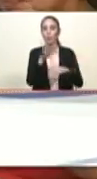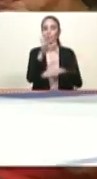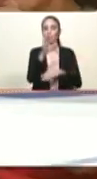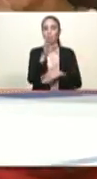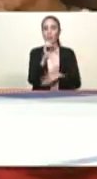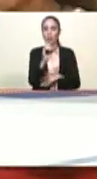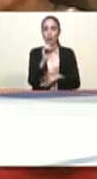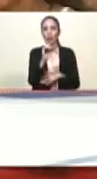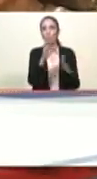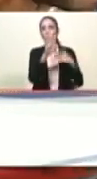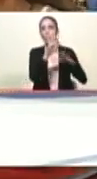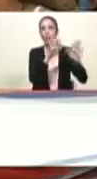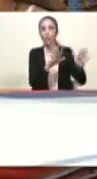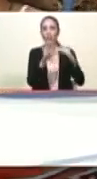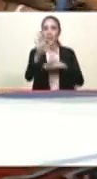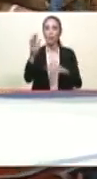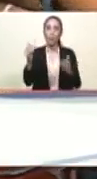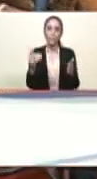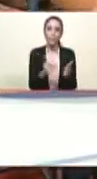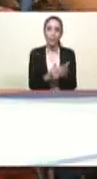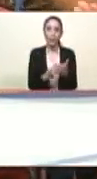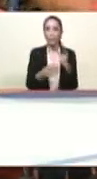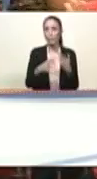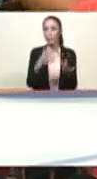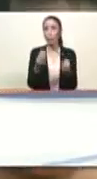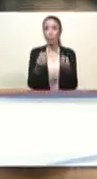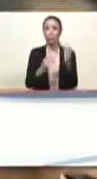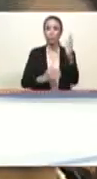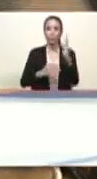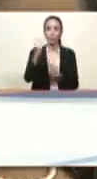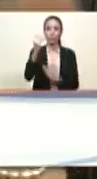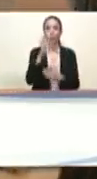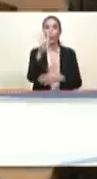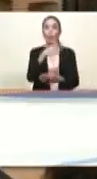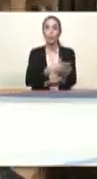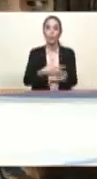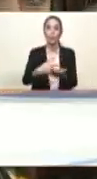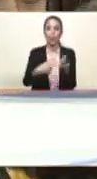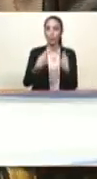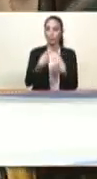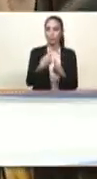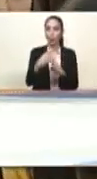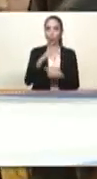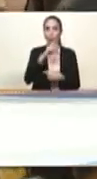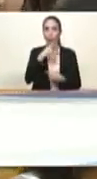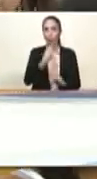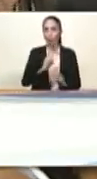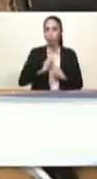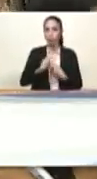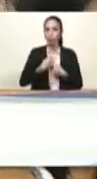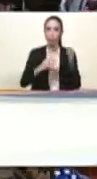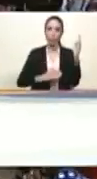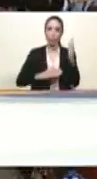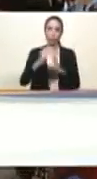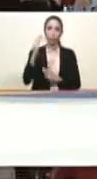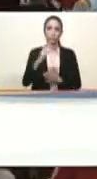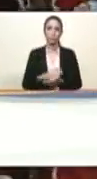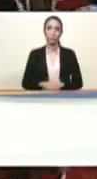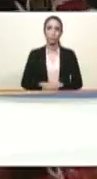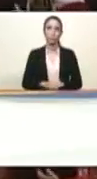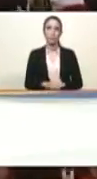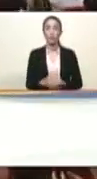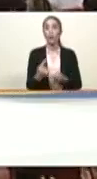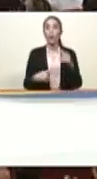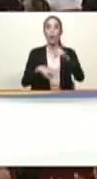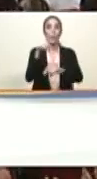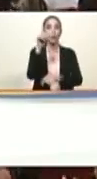4.095.023 pensiones. Más de 4 millones de pensiones llegamos hoy. Récord. Récord, sí. Único país de